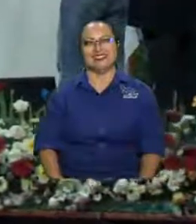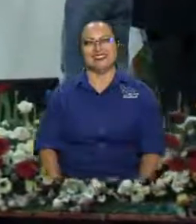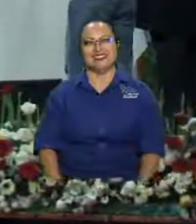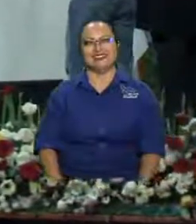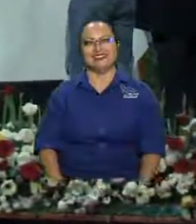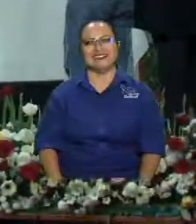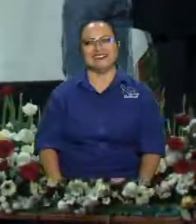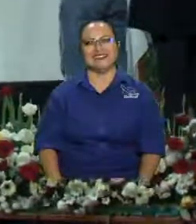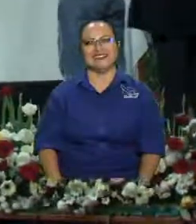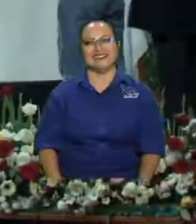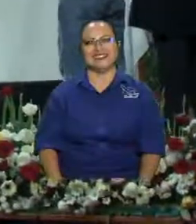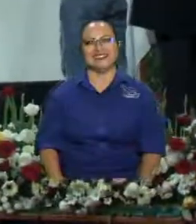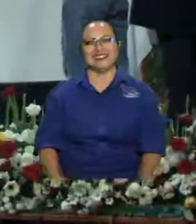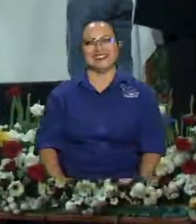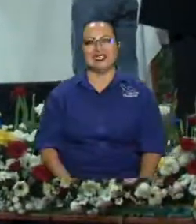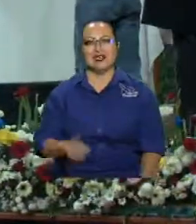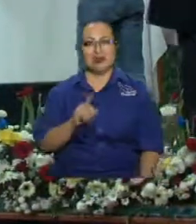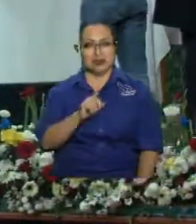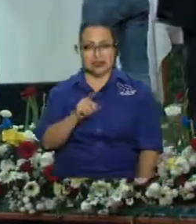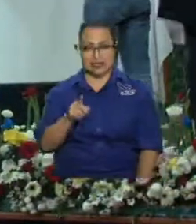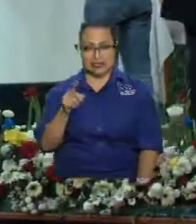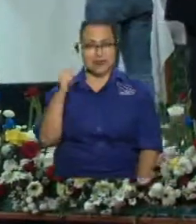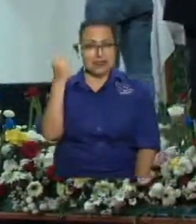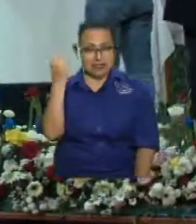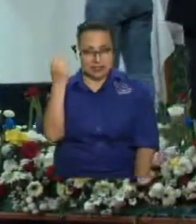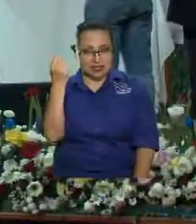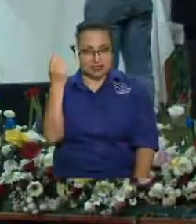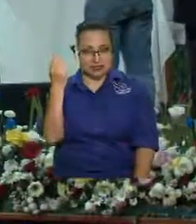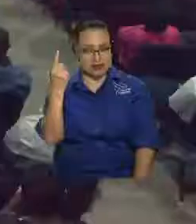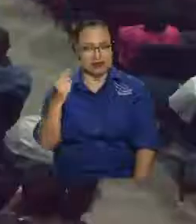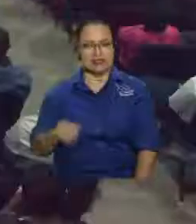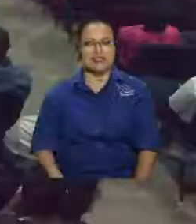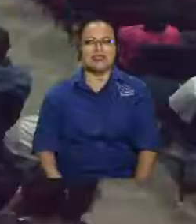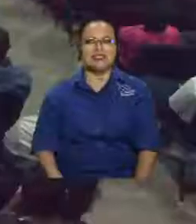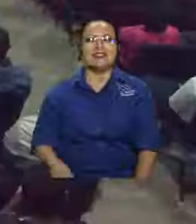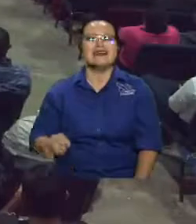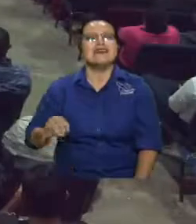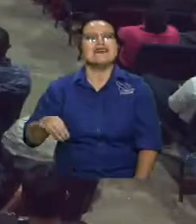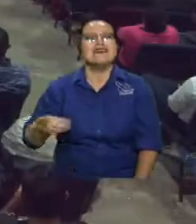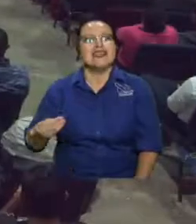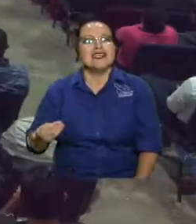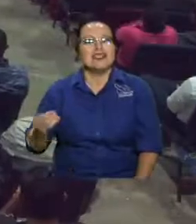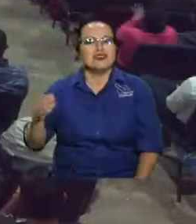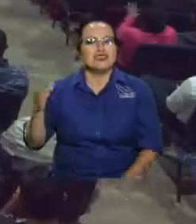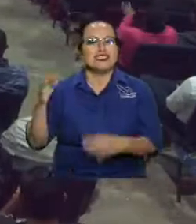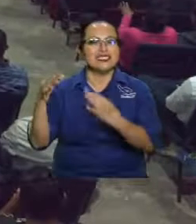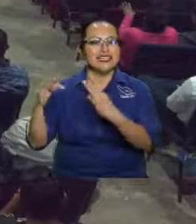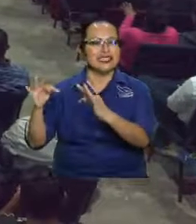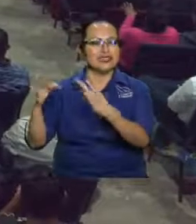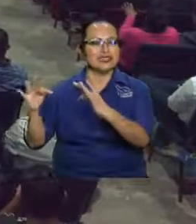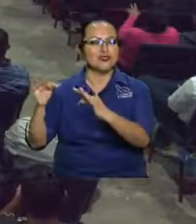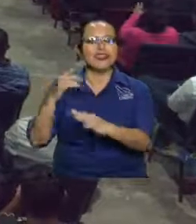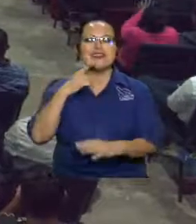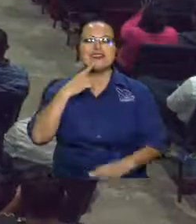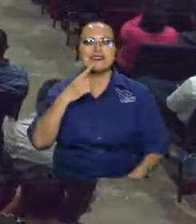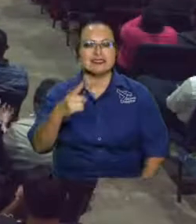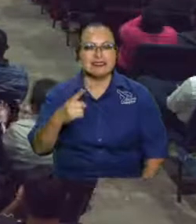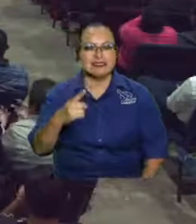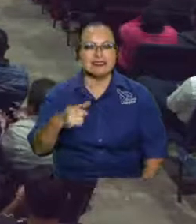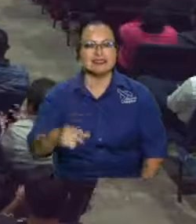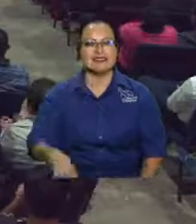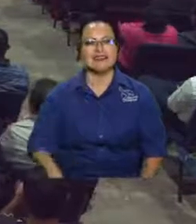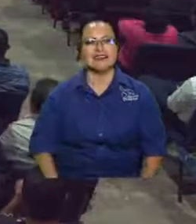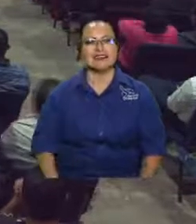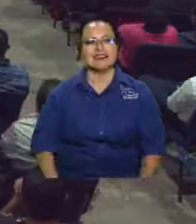Ahorita vamos a orar por los cumpleañeros. Me estoy dando a entender. ¿Qué le estoy tratando de decir?